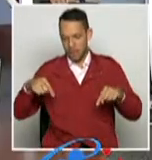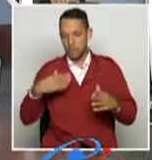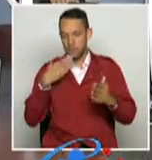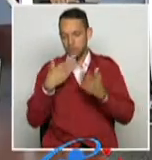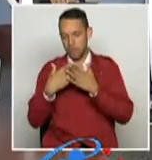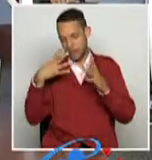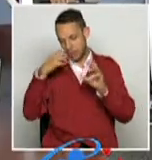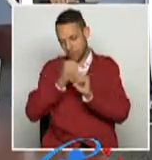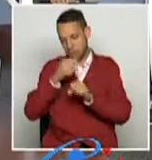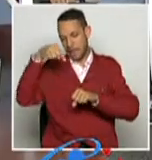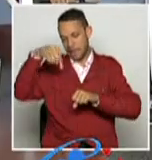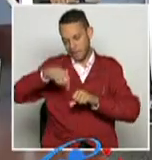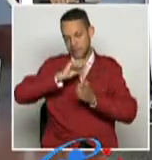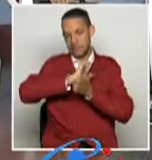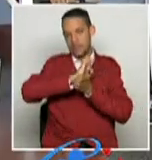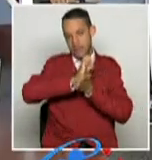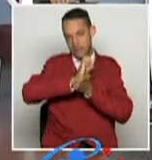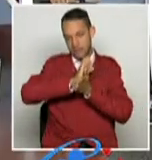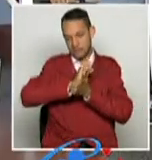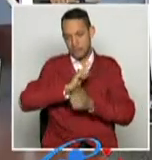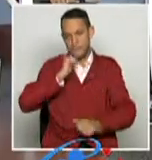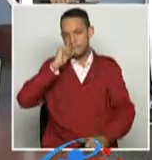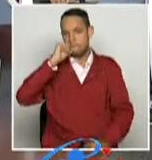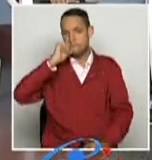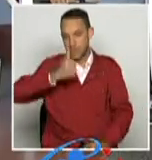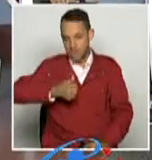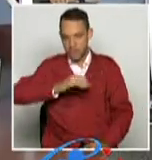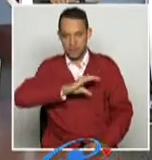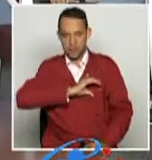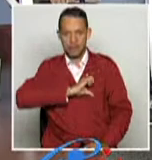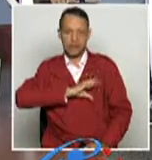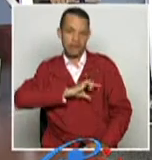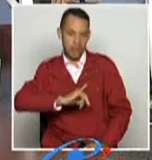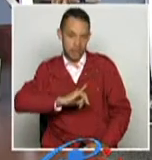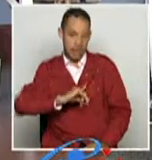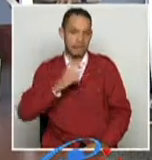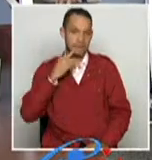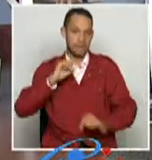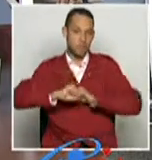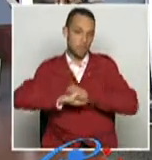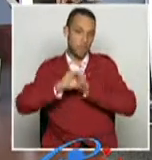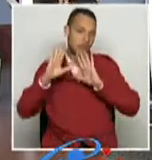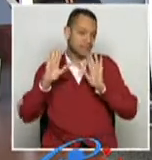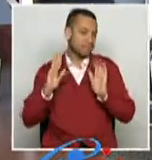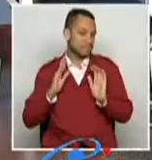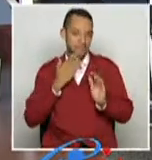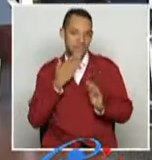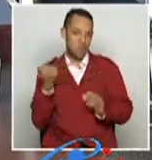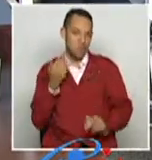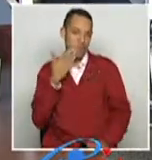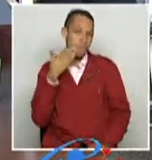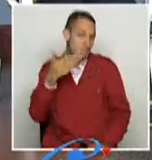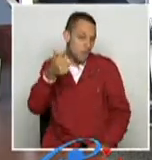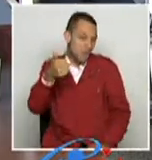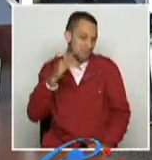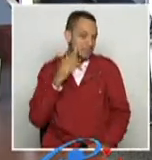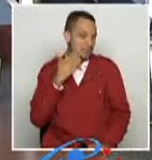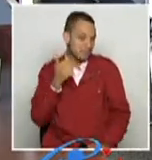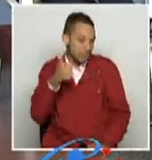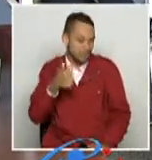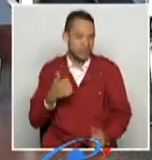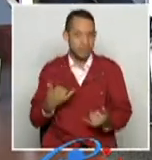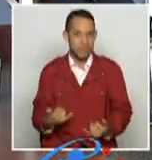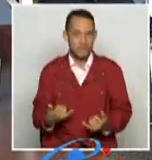programa en la noche, pero el programa va en Cali al mediodía. Ok, muy buenas. Entonces, buenos días. Sí, muy buenas. Como